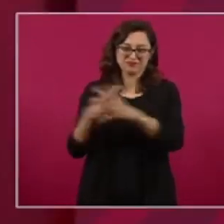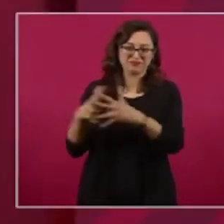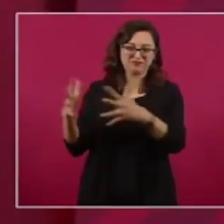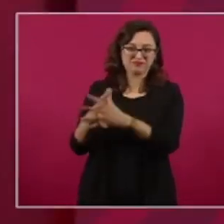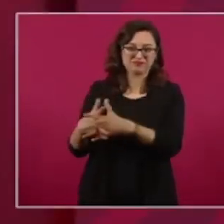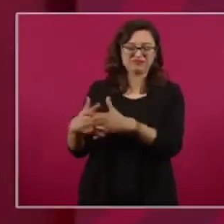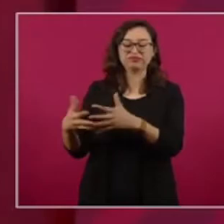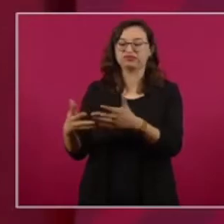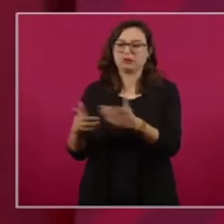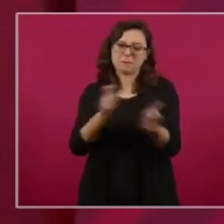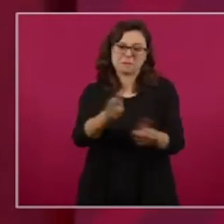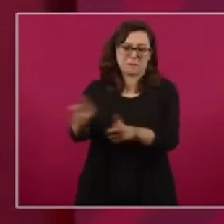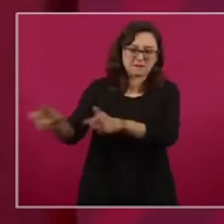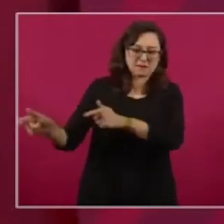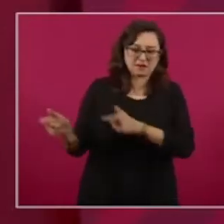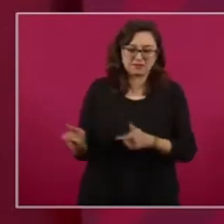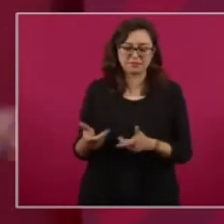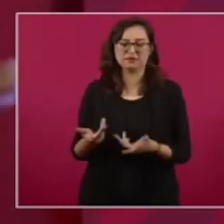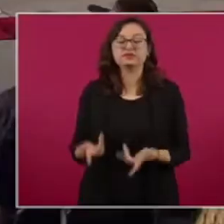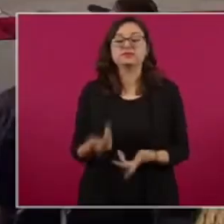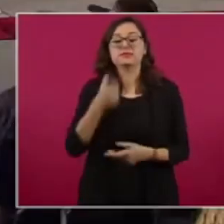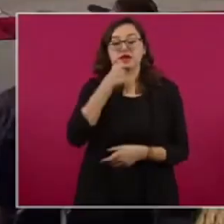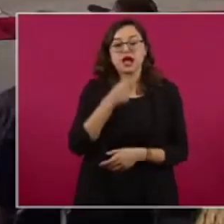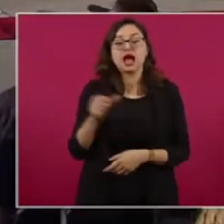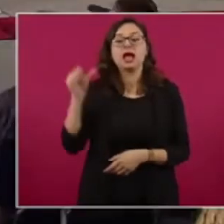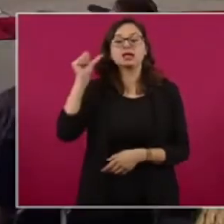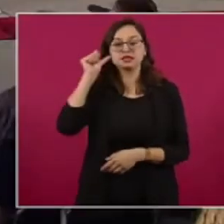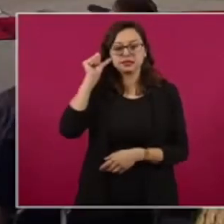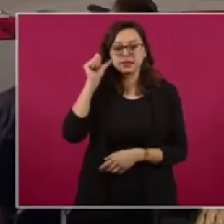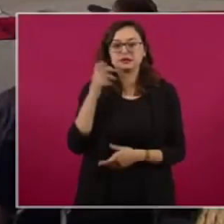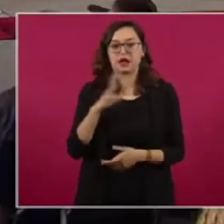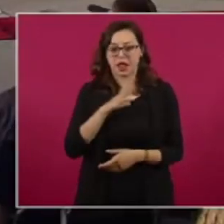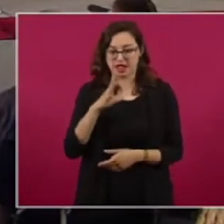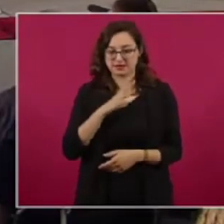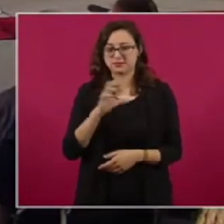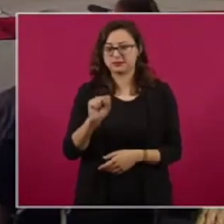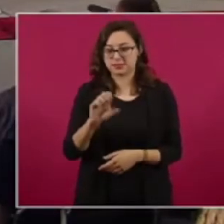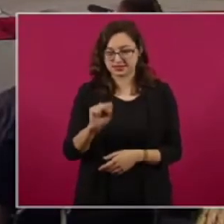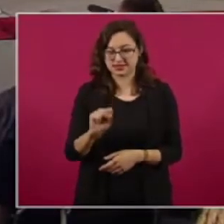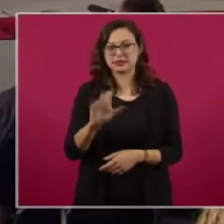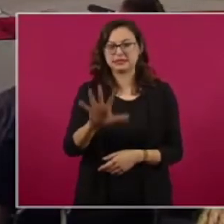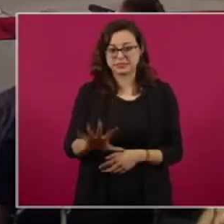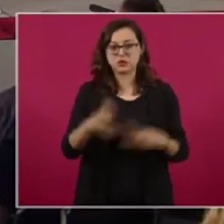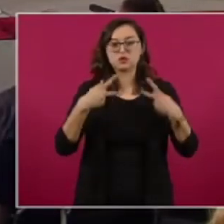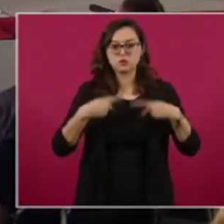Celaya. Y ayer, que tenemos 65, ya no